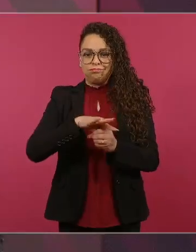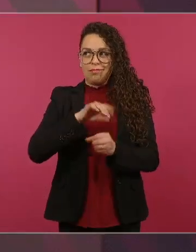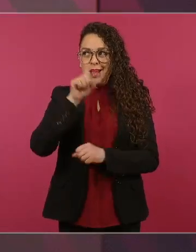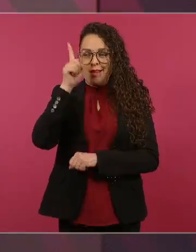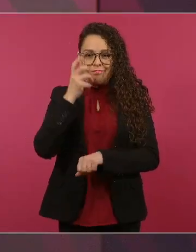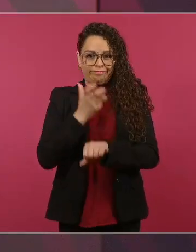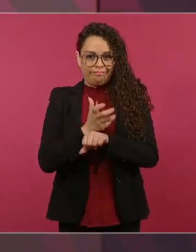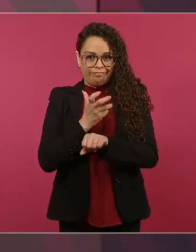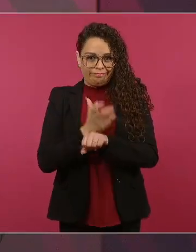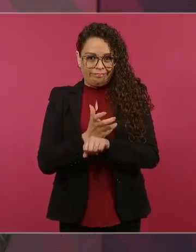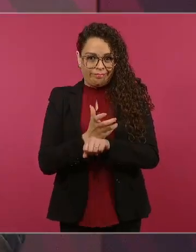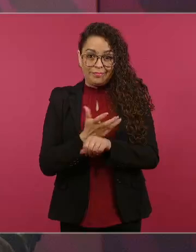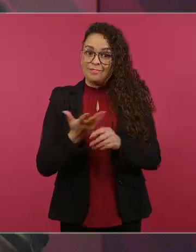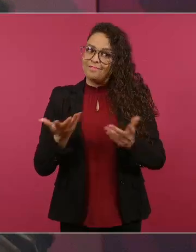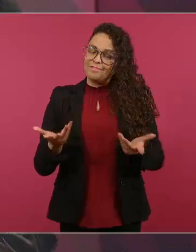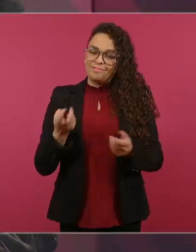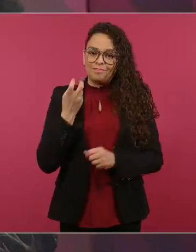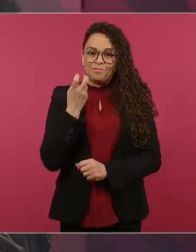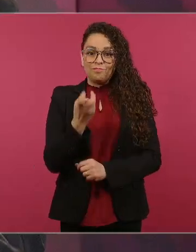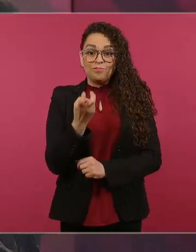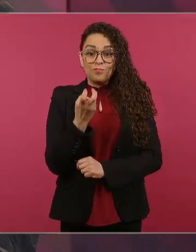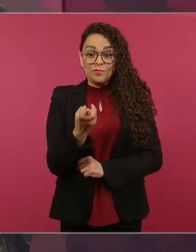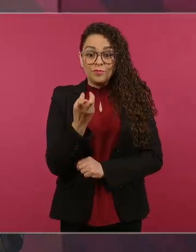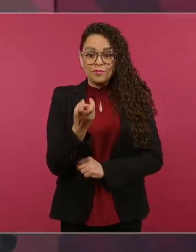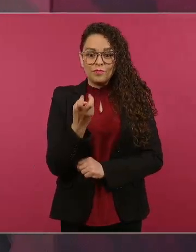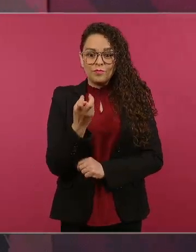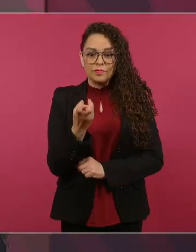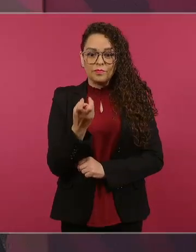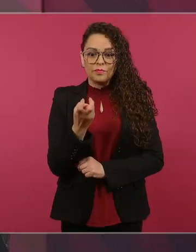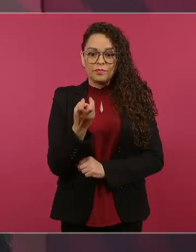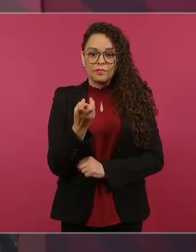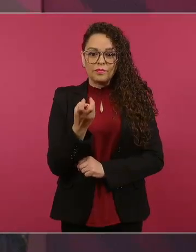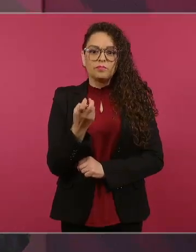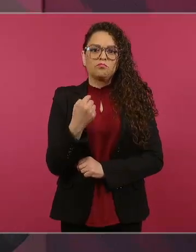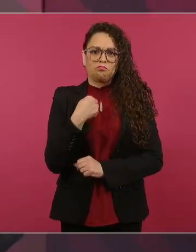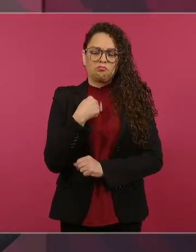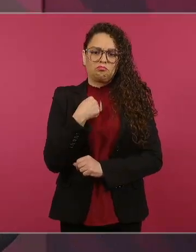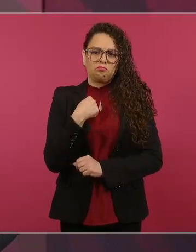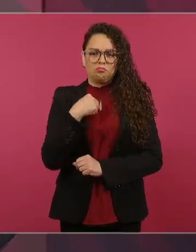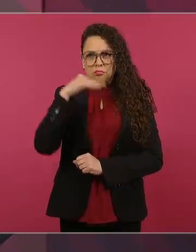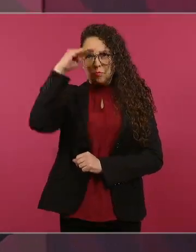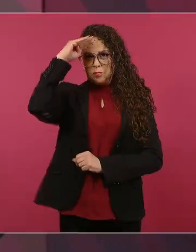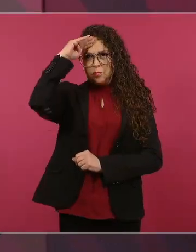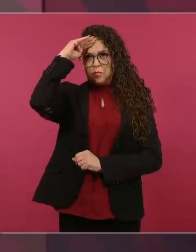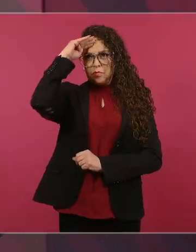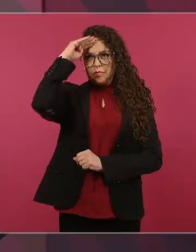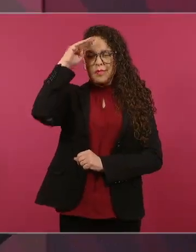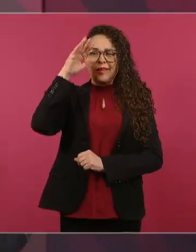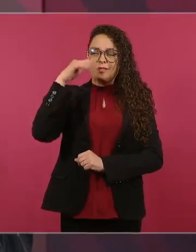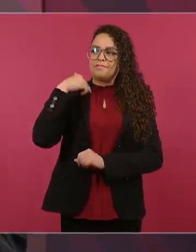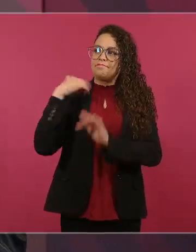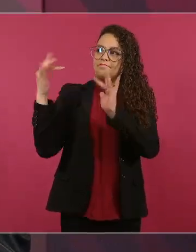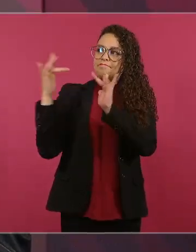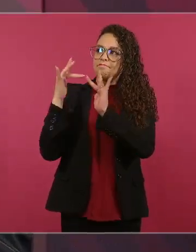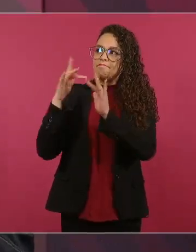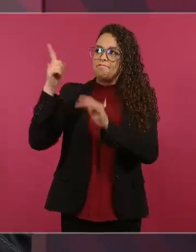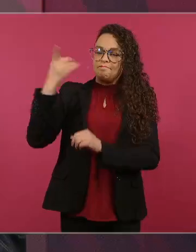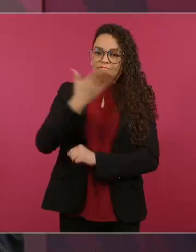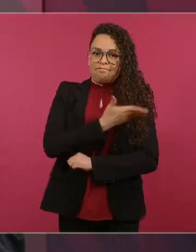Y pues yo le mando a decir al presidente Trump que no estaba de